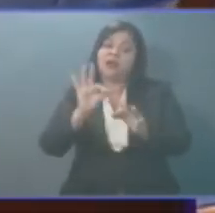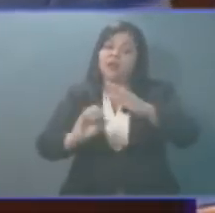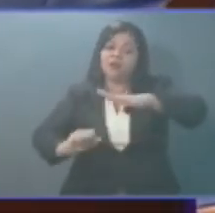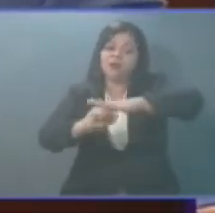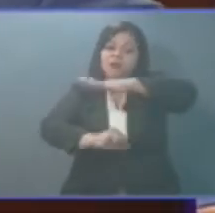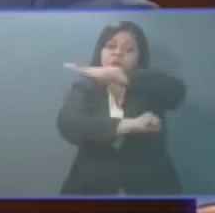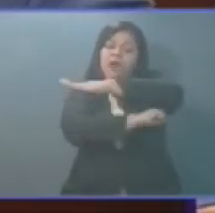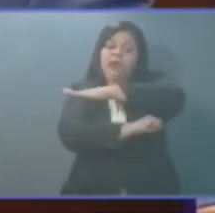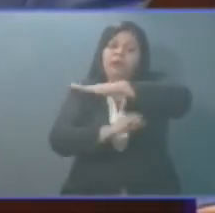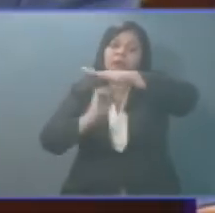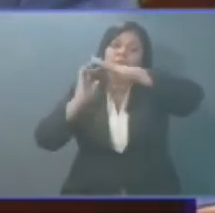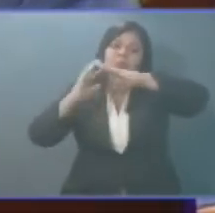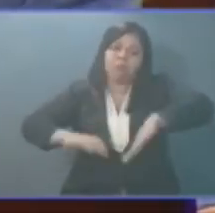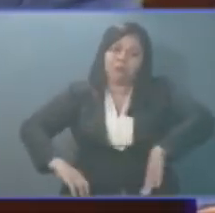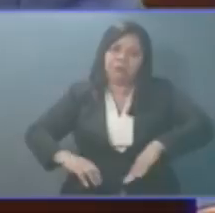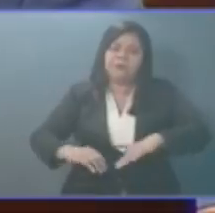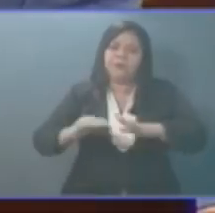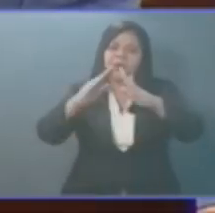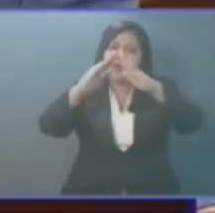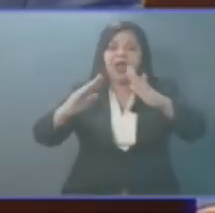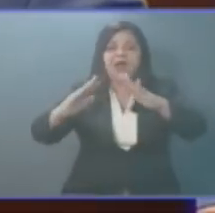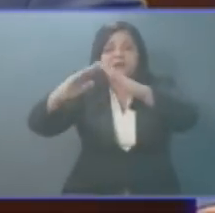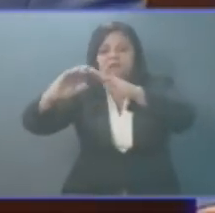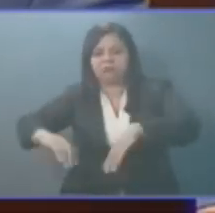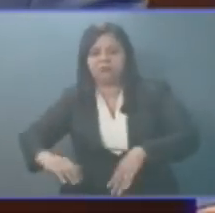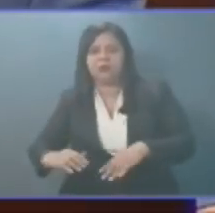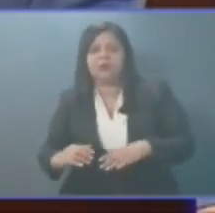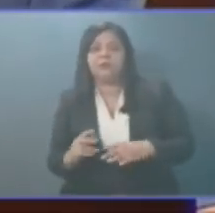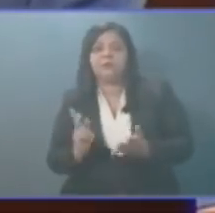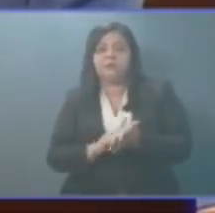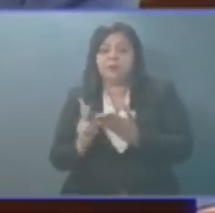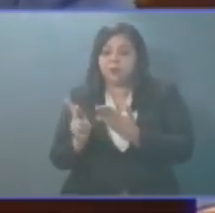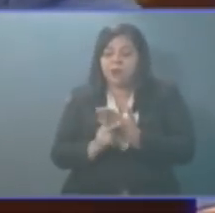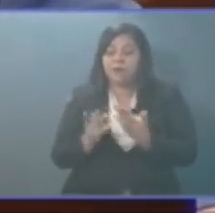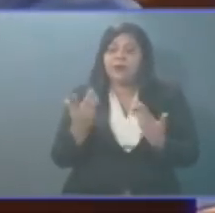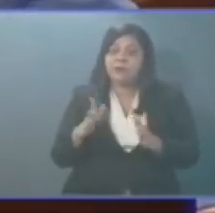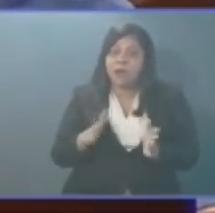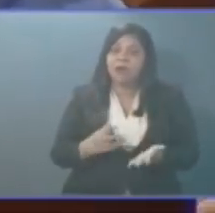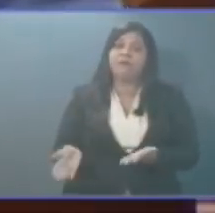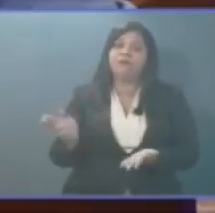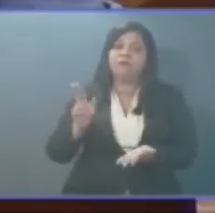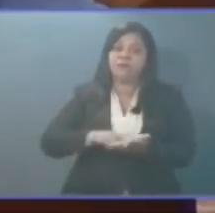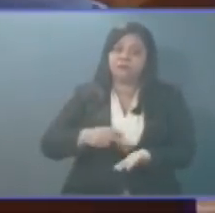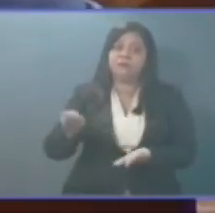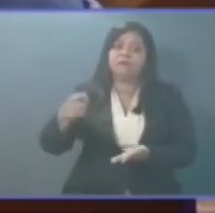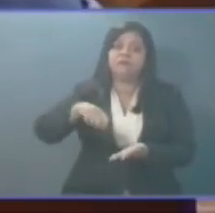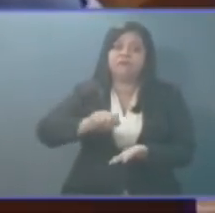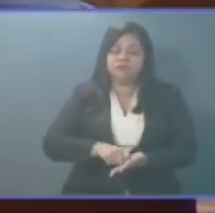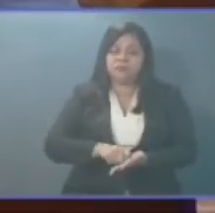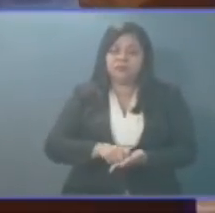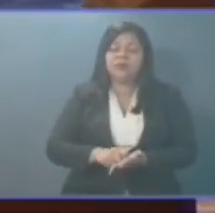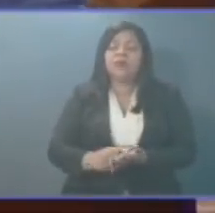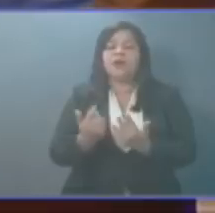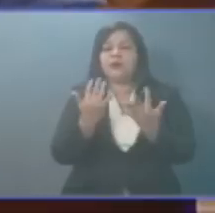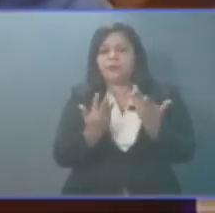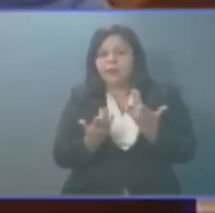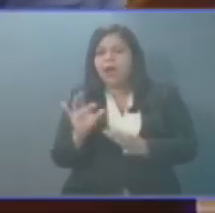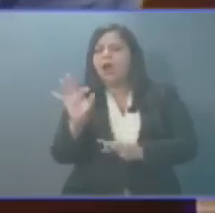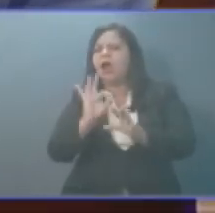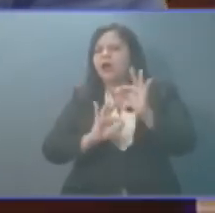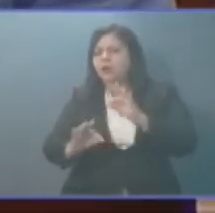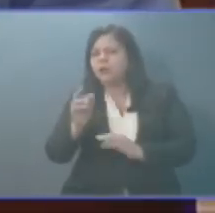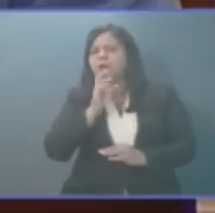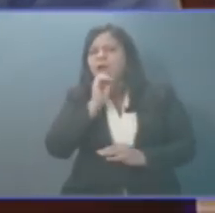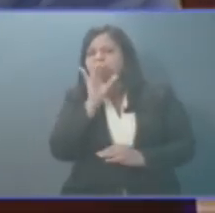formar cárcavas, colapsar viviendas para que este programa fuera ratificado. Y aún esperamos respuestas